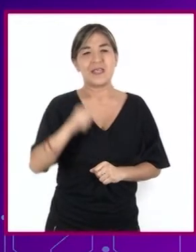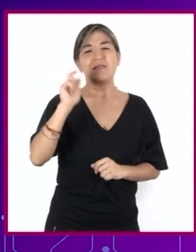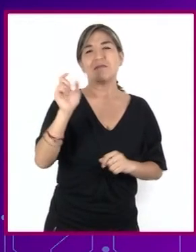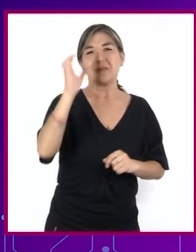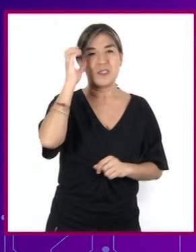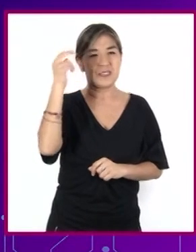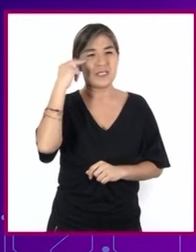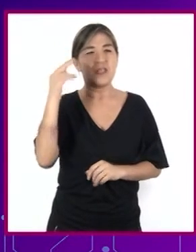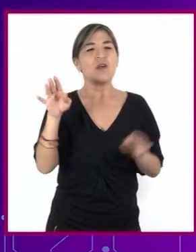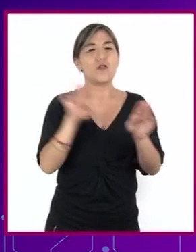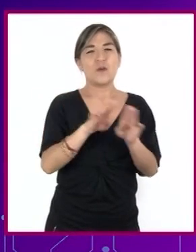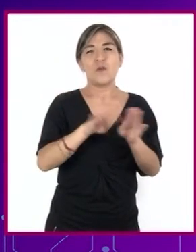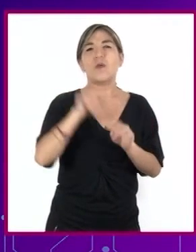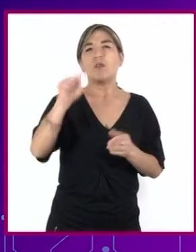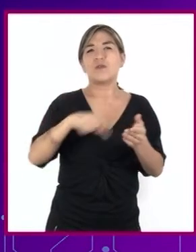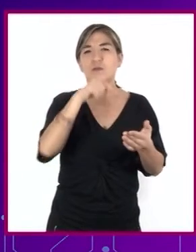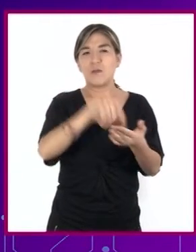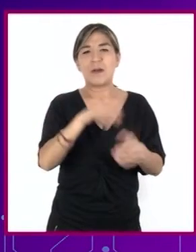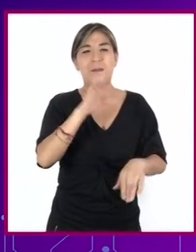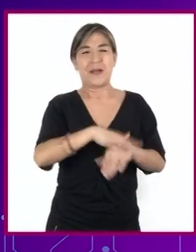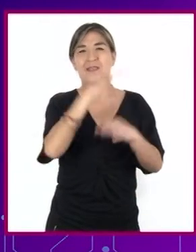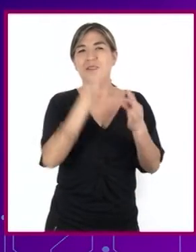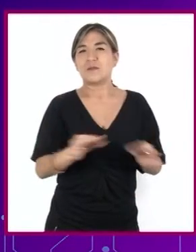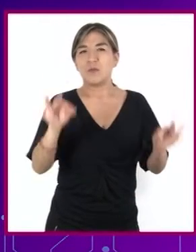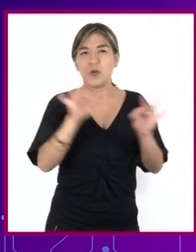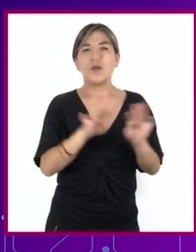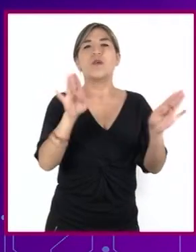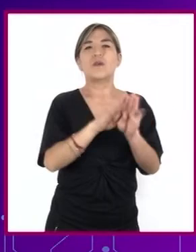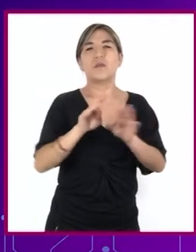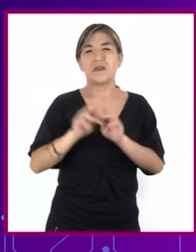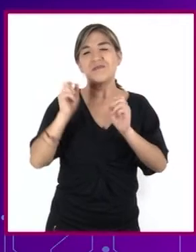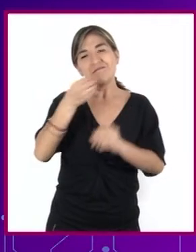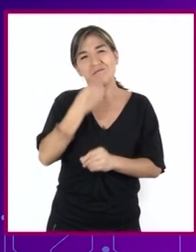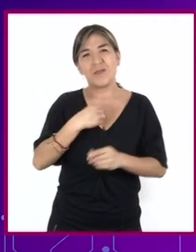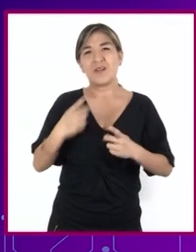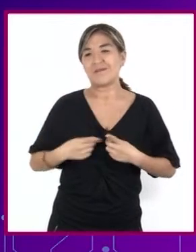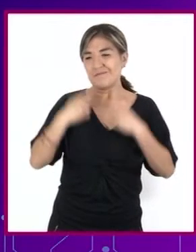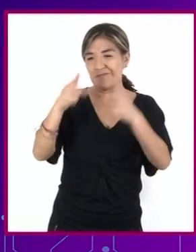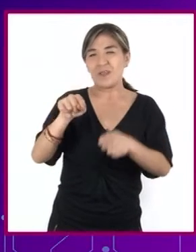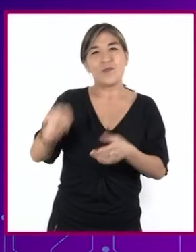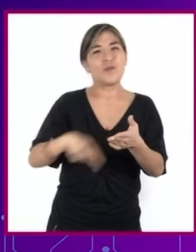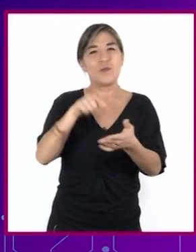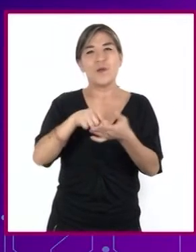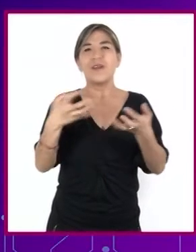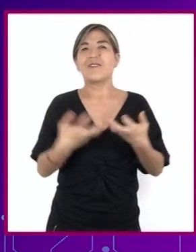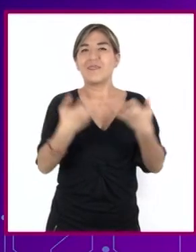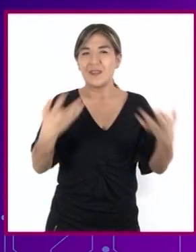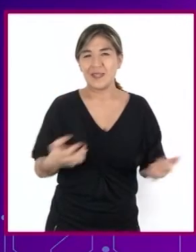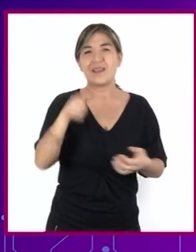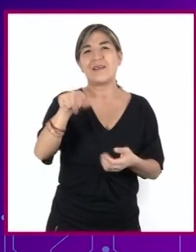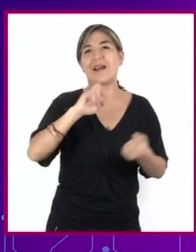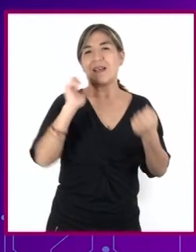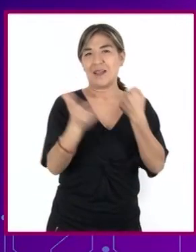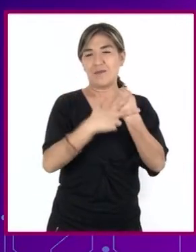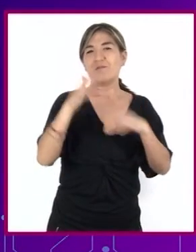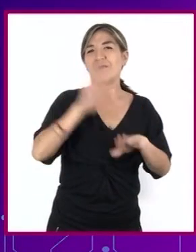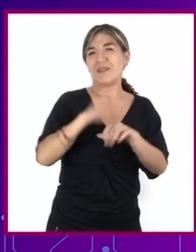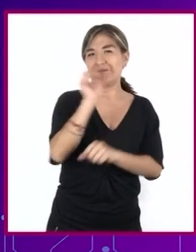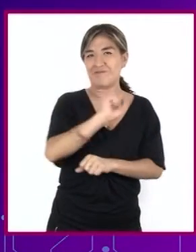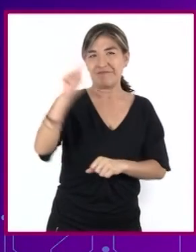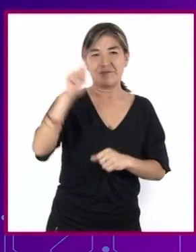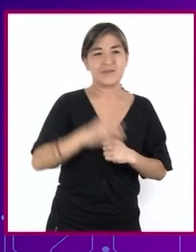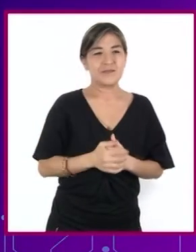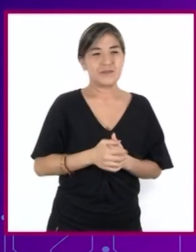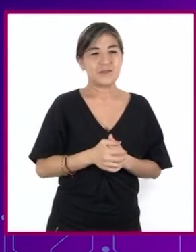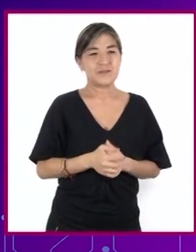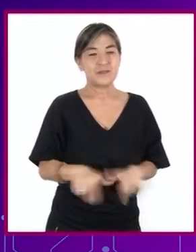obligados a reconocer zonas de influencia y a entregar parte de sus territorios a los gobiernos de las potencias europeas.